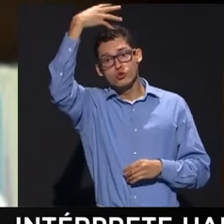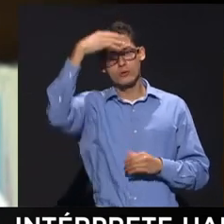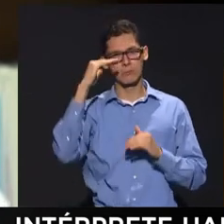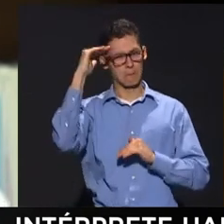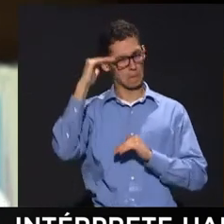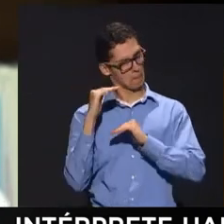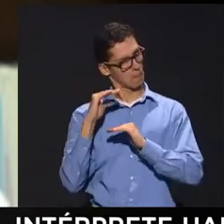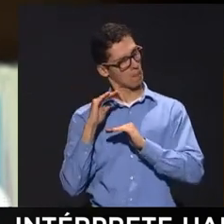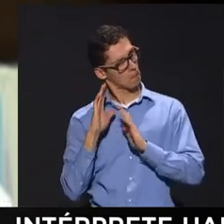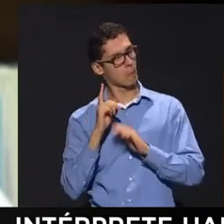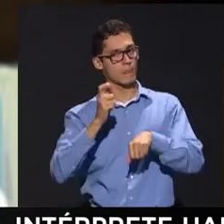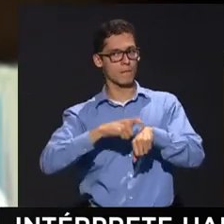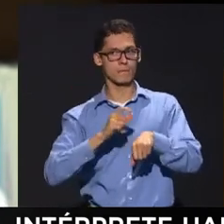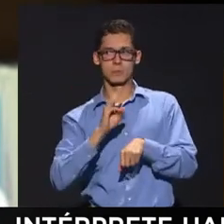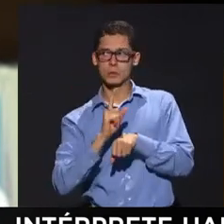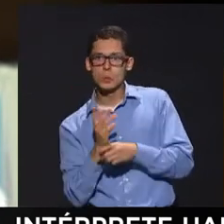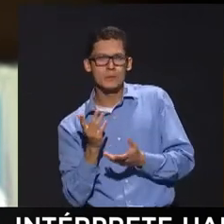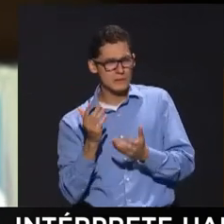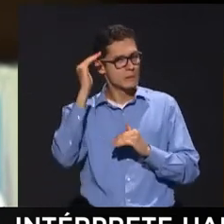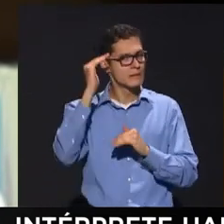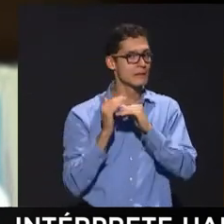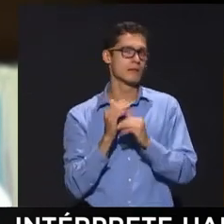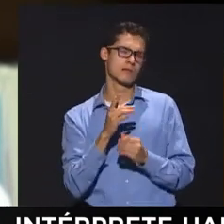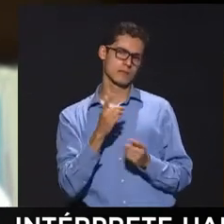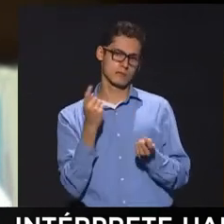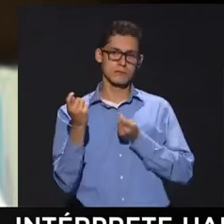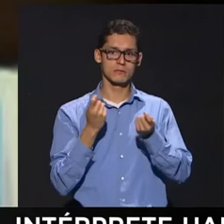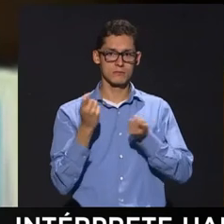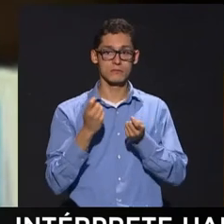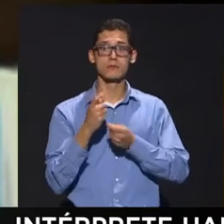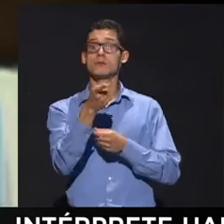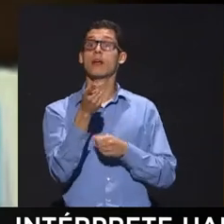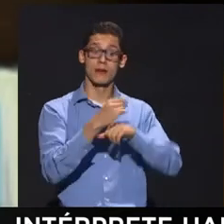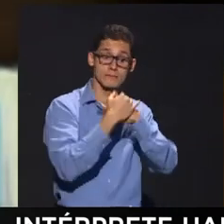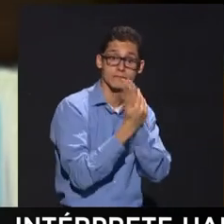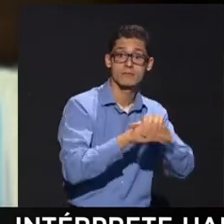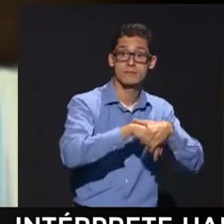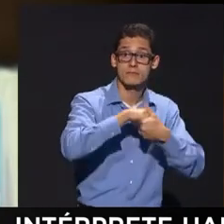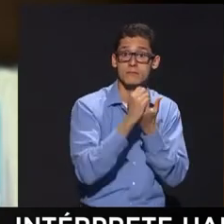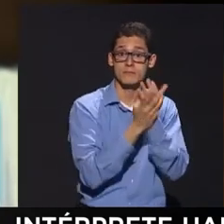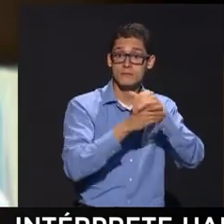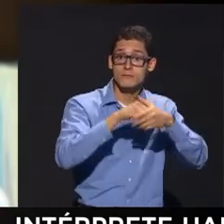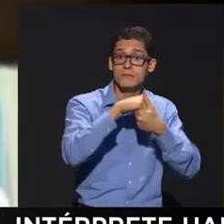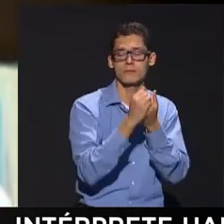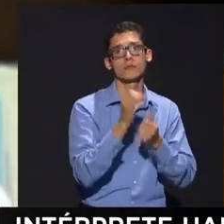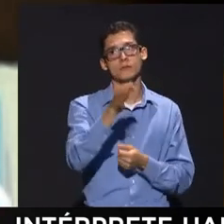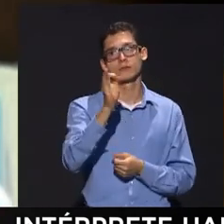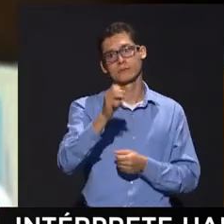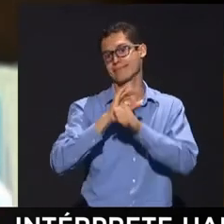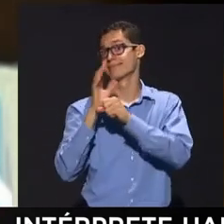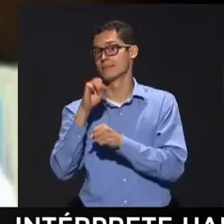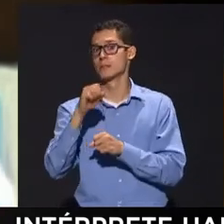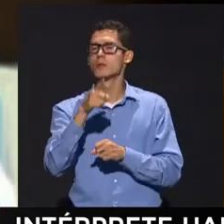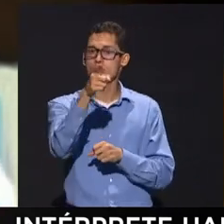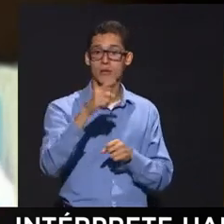época de lavada continua de manos, eso hay que hacerlo por nuestra salud, pero mientras me enjabono y me restrego las manos, cierro las